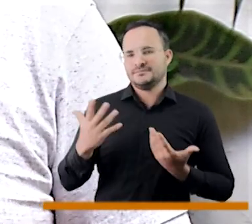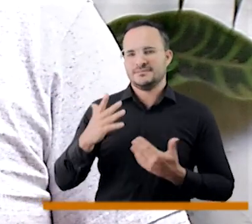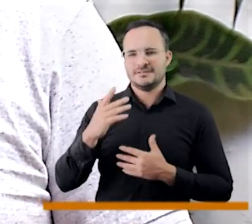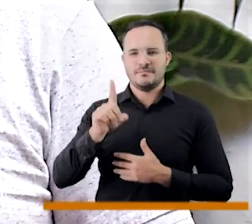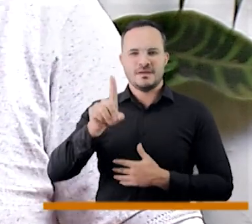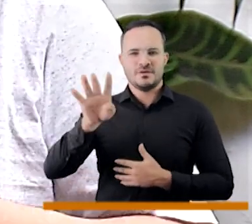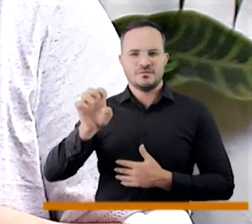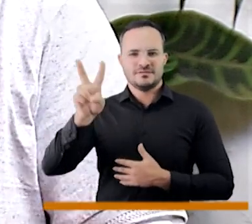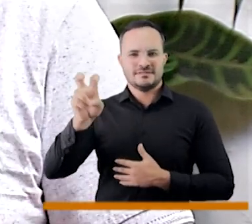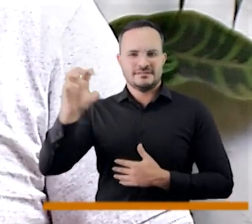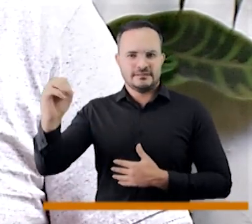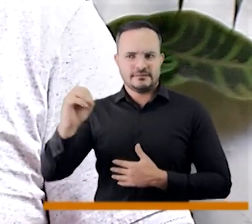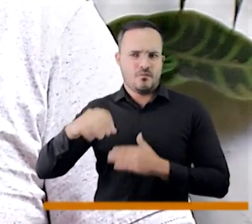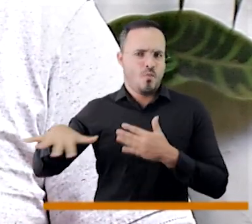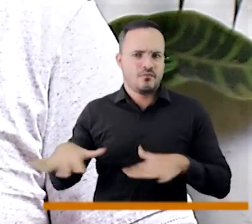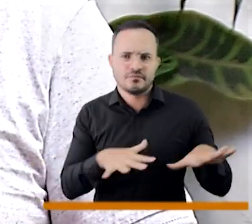70s,